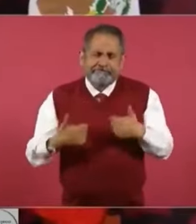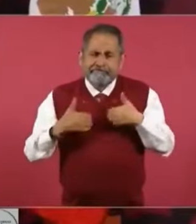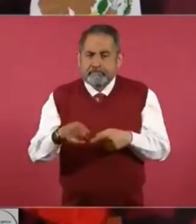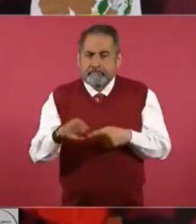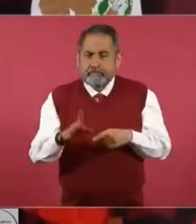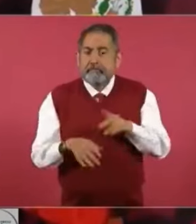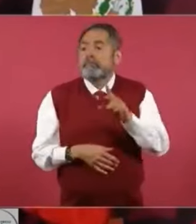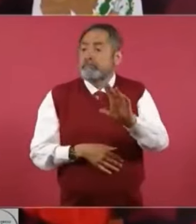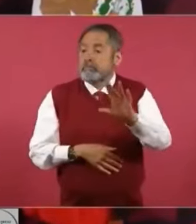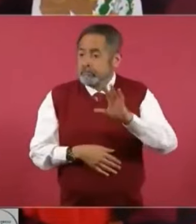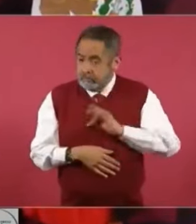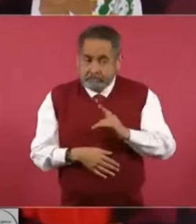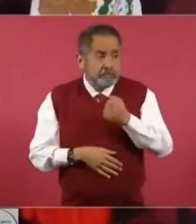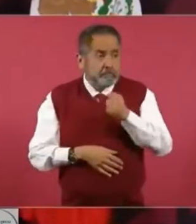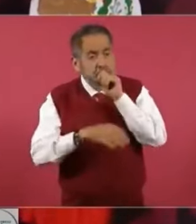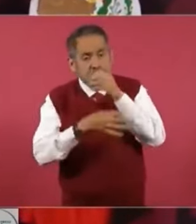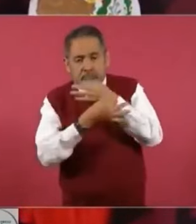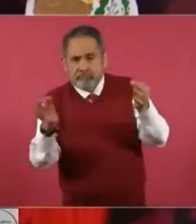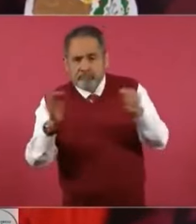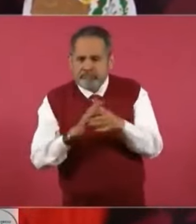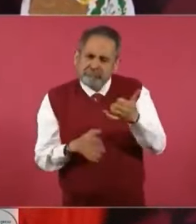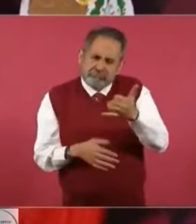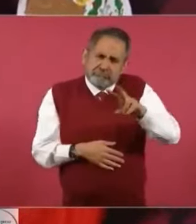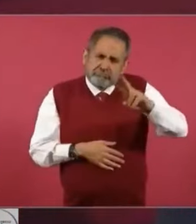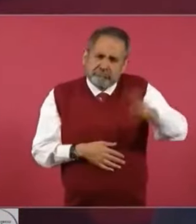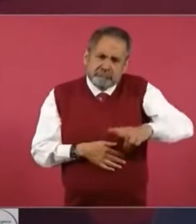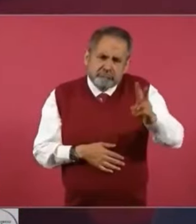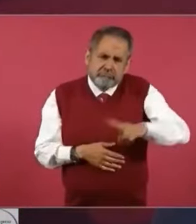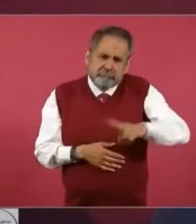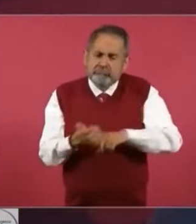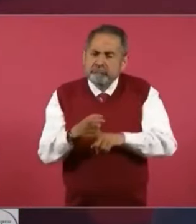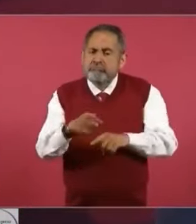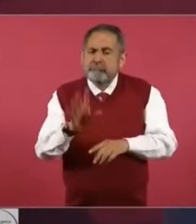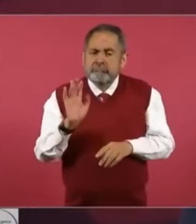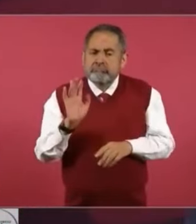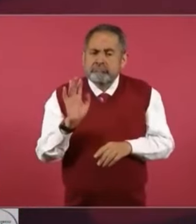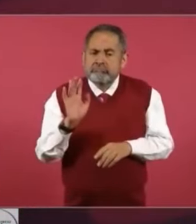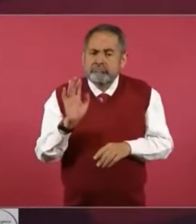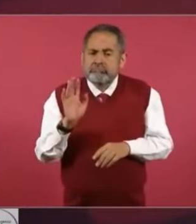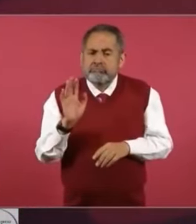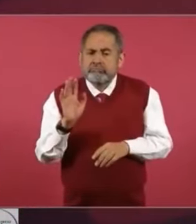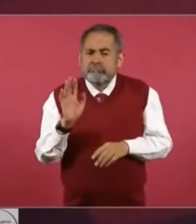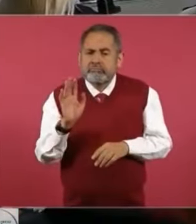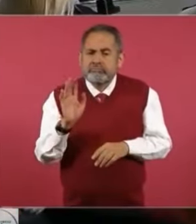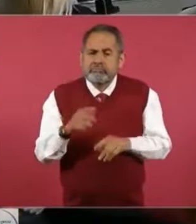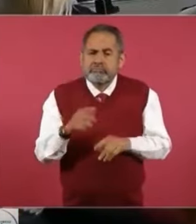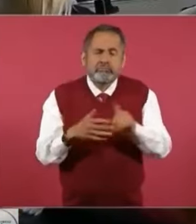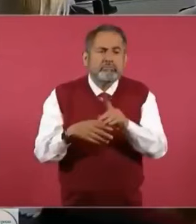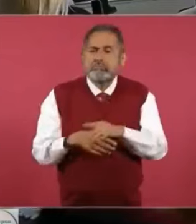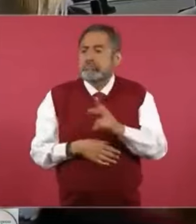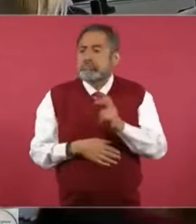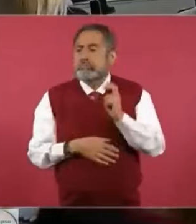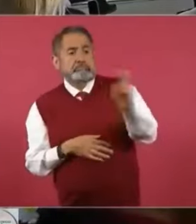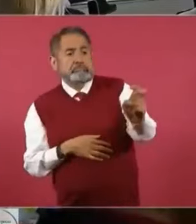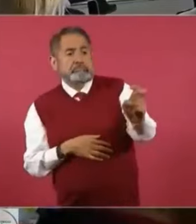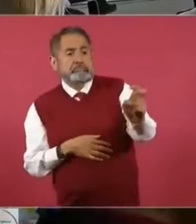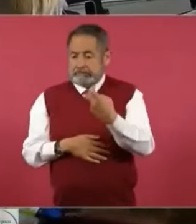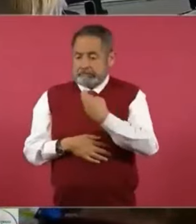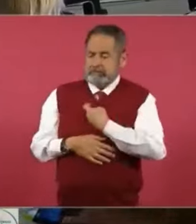eso también lo dijo, y es real, que no era nada más involucrarlo a él,